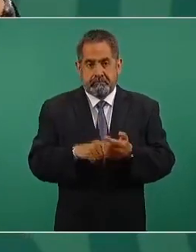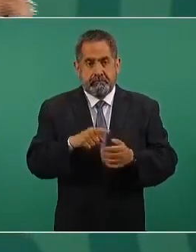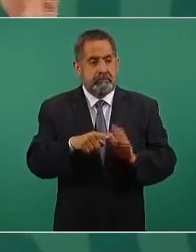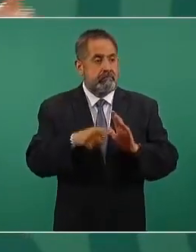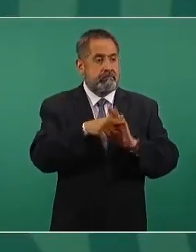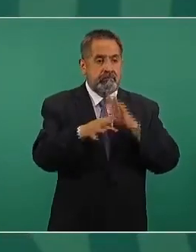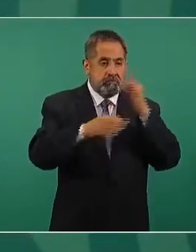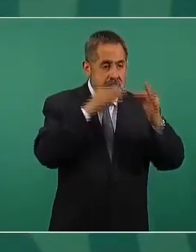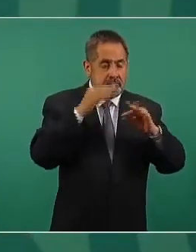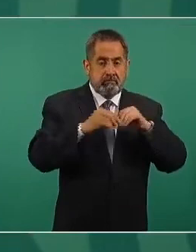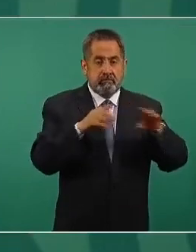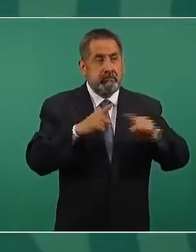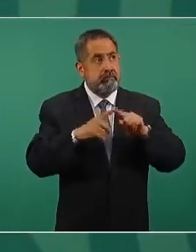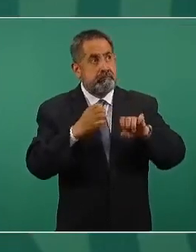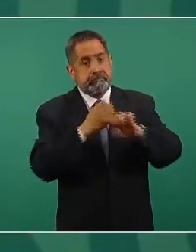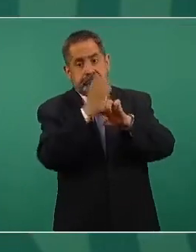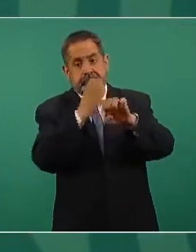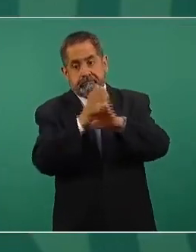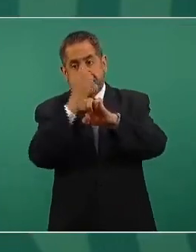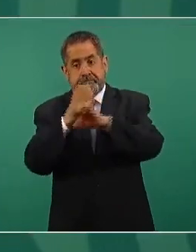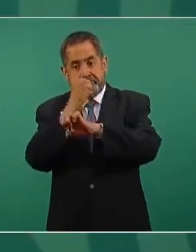medios de información en los estados